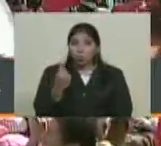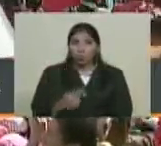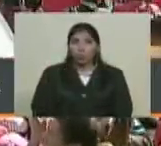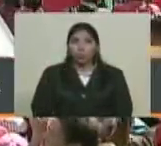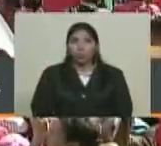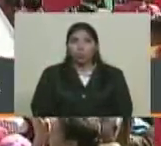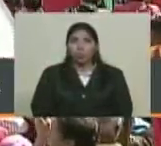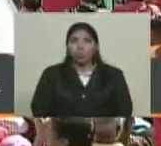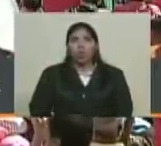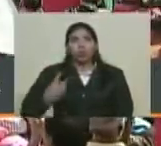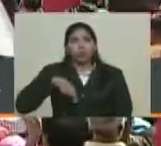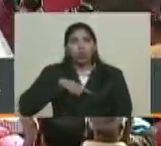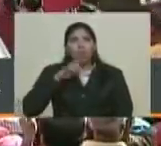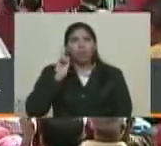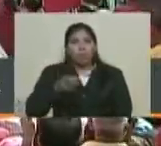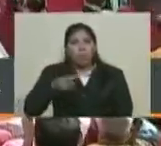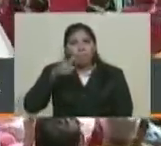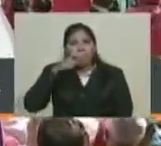Estemos atentos.